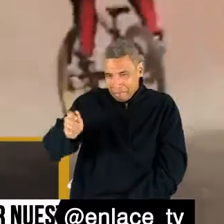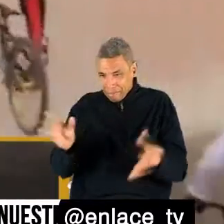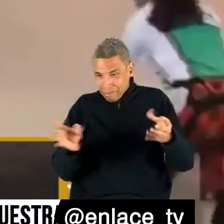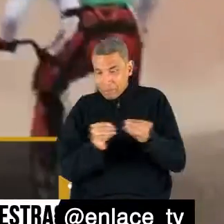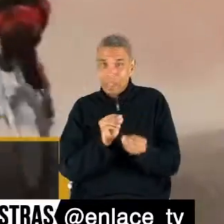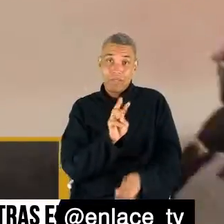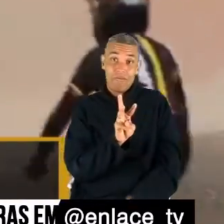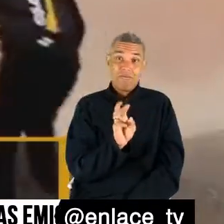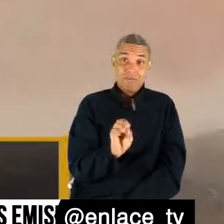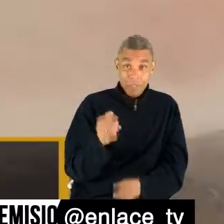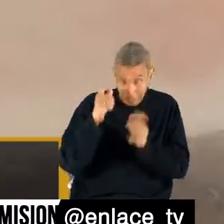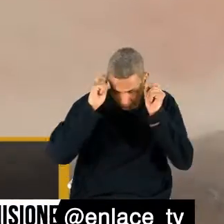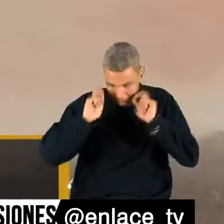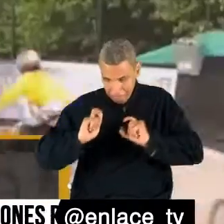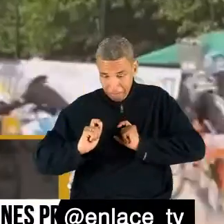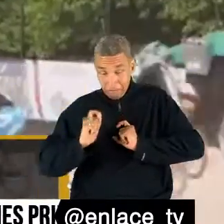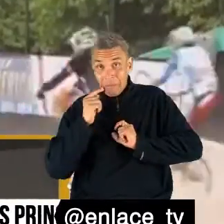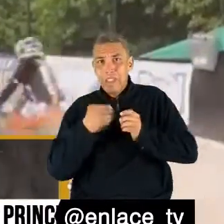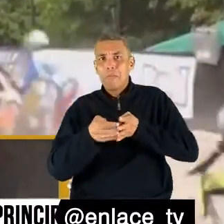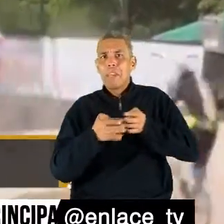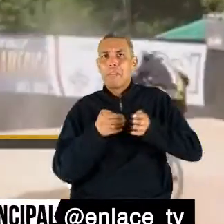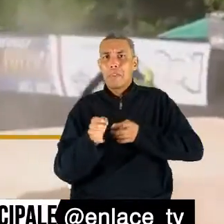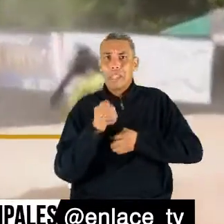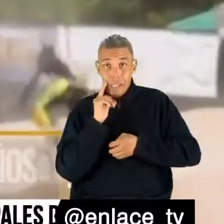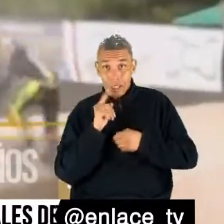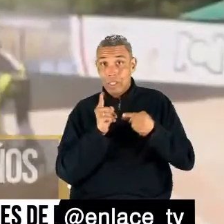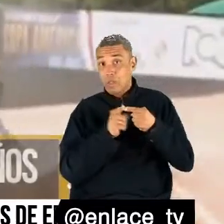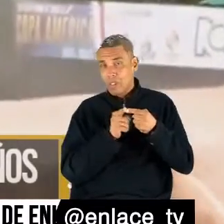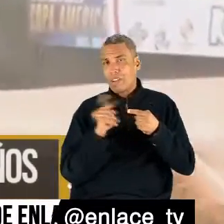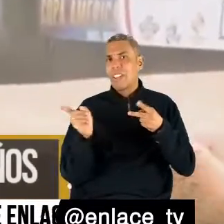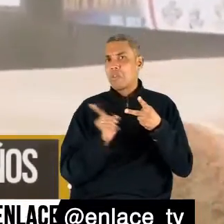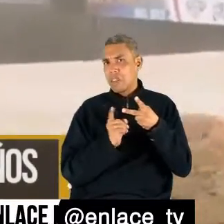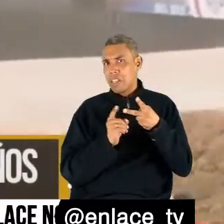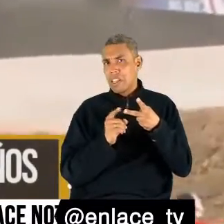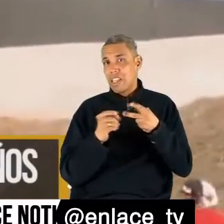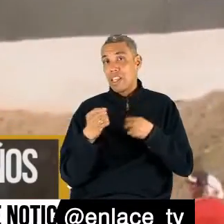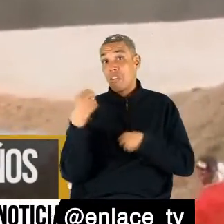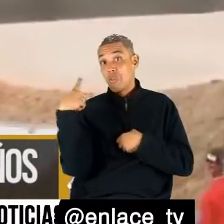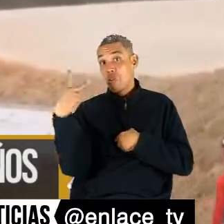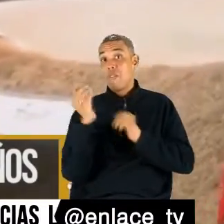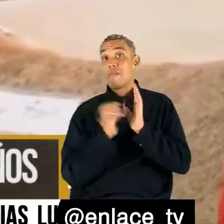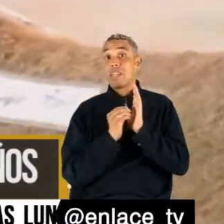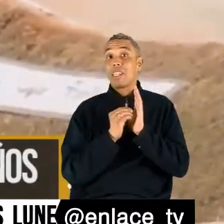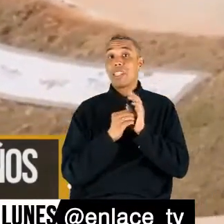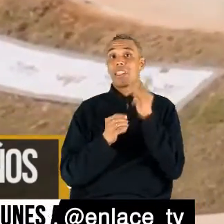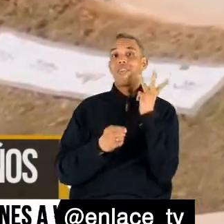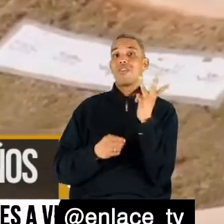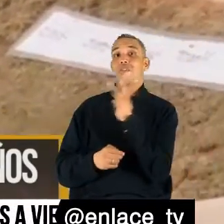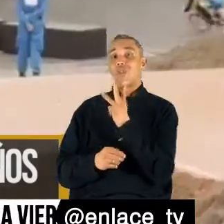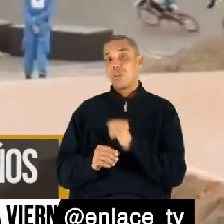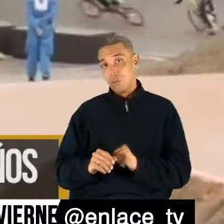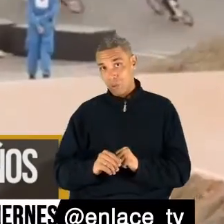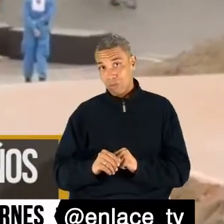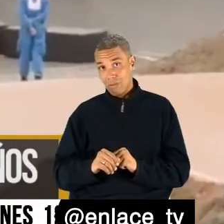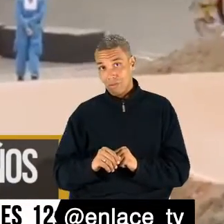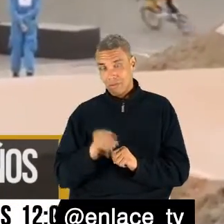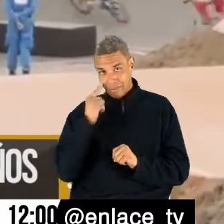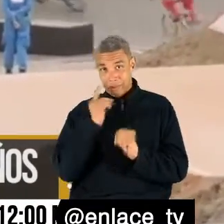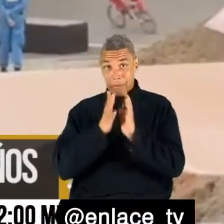Una medalla de bronce, 2 W y 2 semifinales fueron los resultados obtenidos por parte de los pilotos barranqueños que participaron